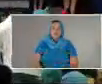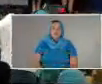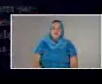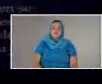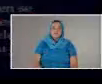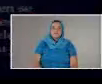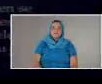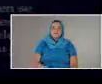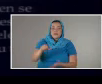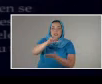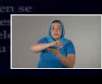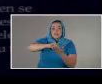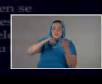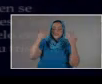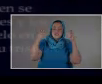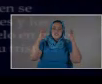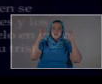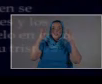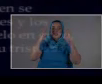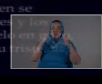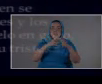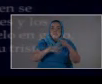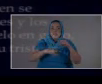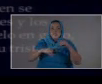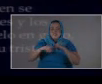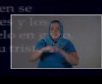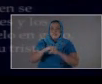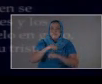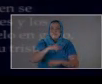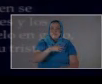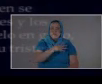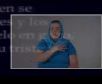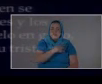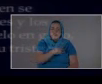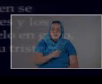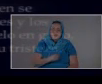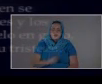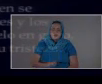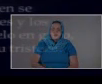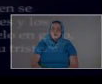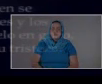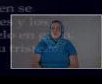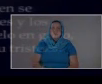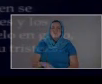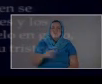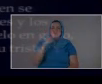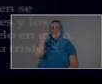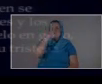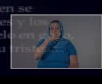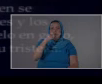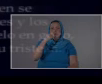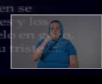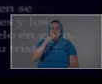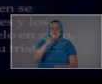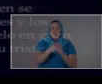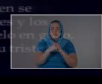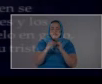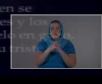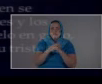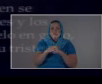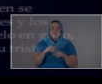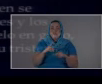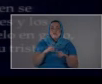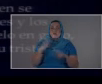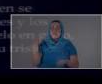luto, manto de alabanza en vez de un espíritu afligido, abatido, para que sean llamados robles